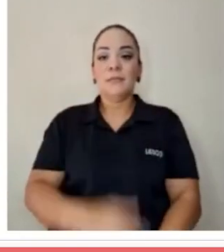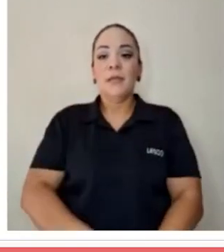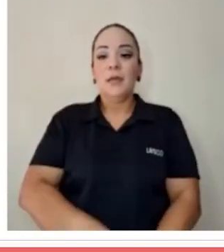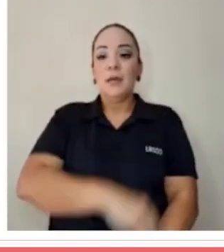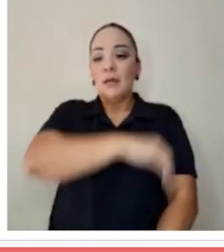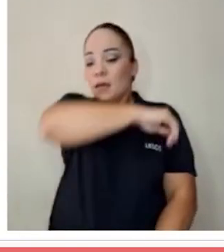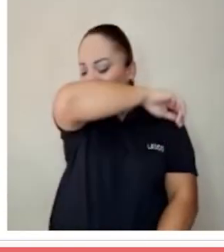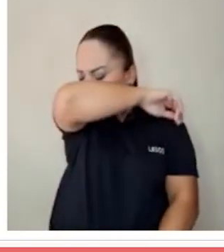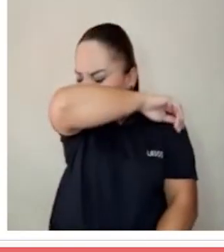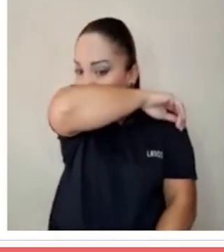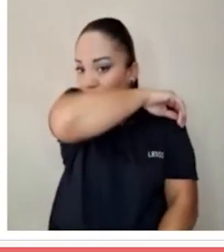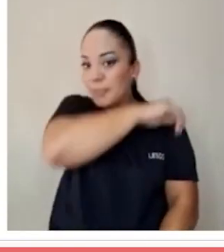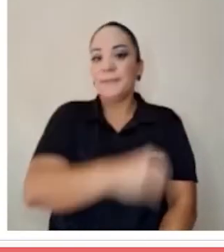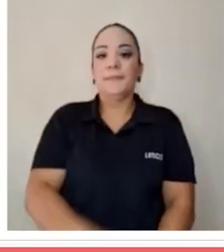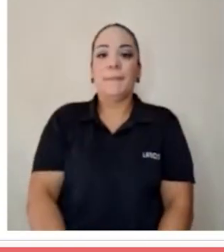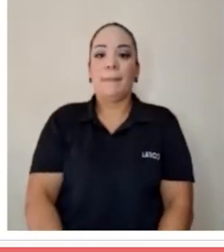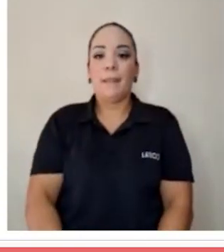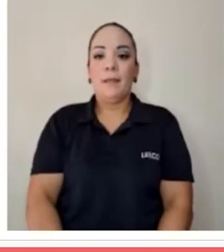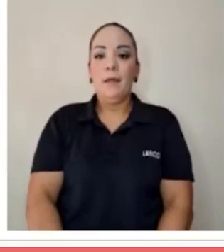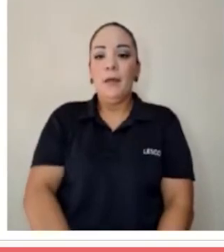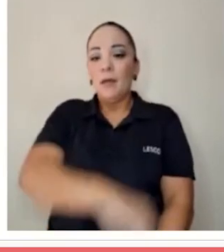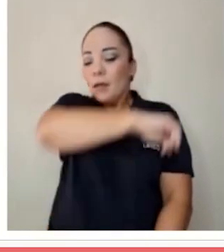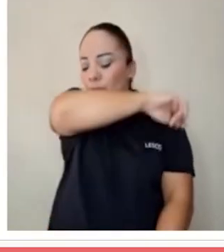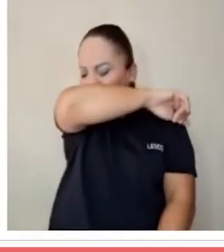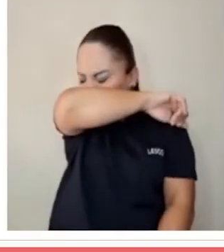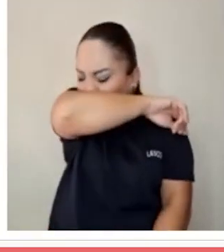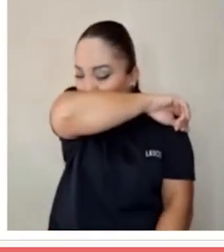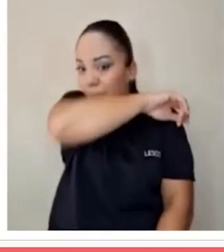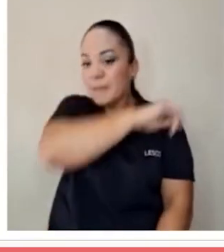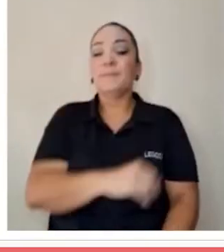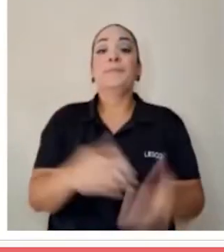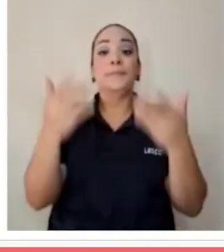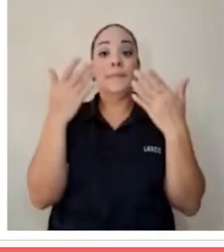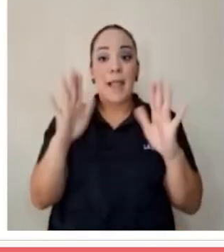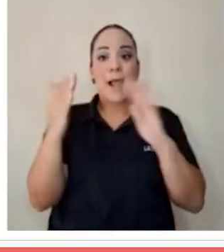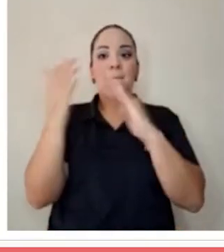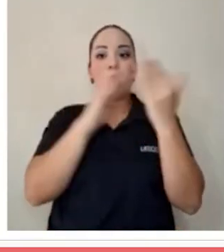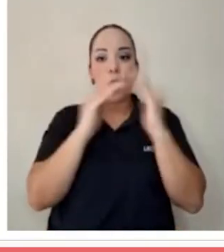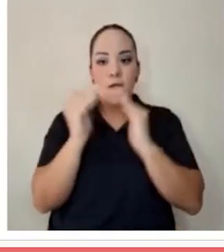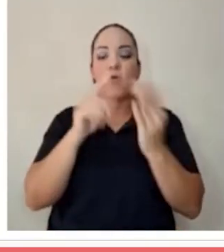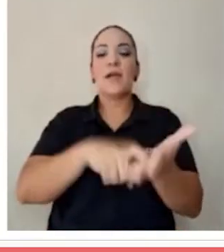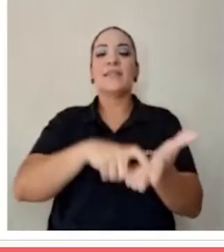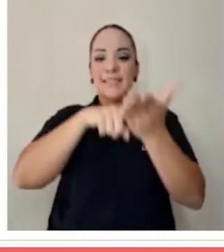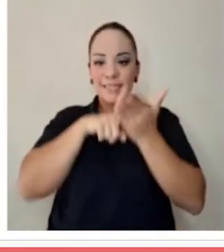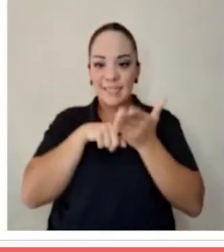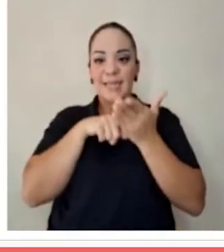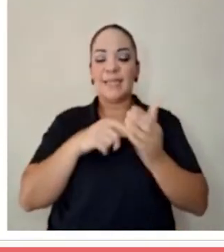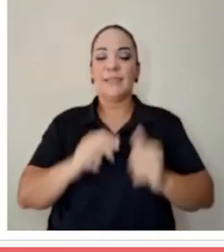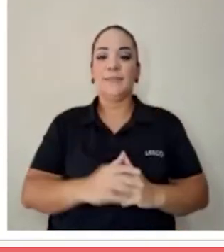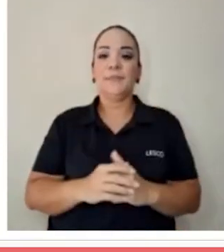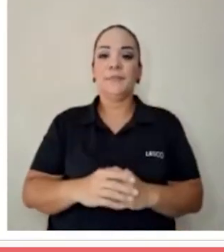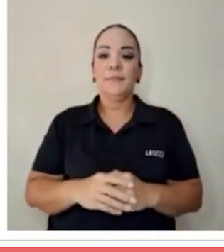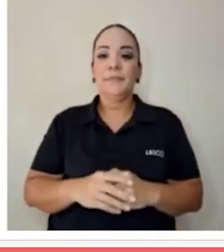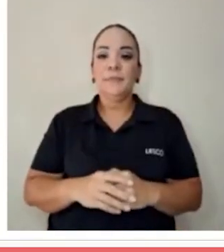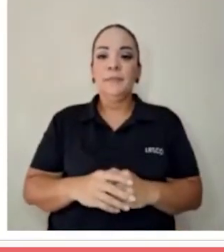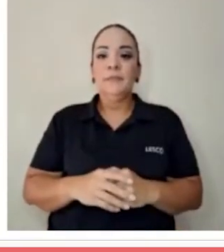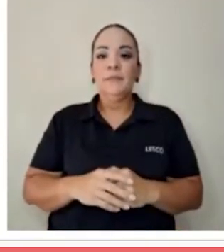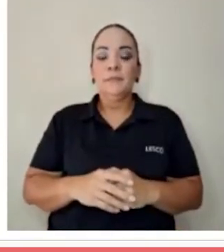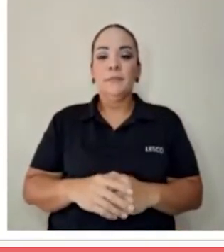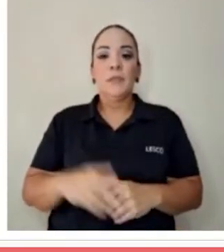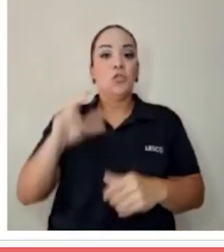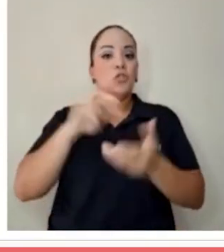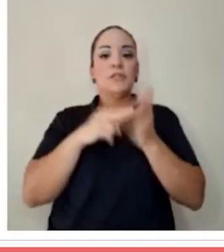país ya el pueblo exige ya no es que lo